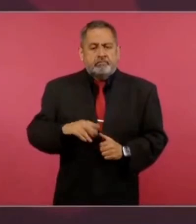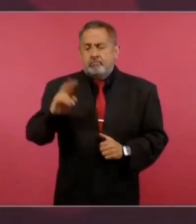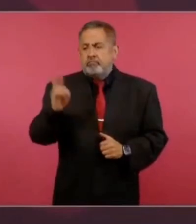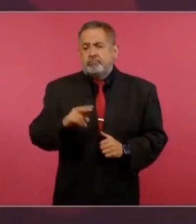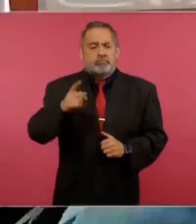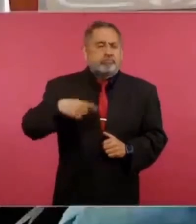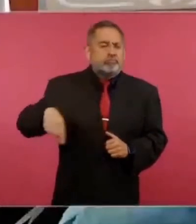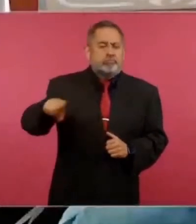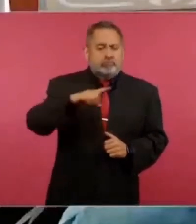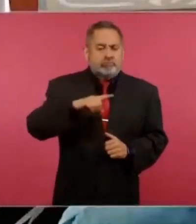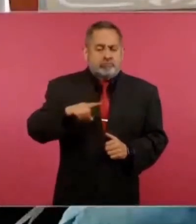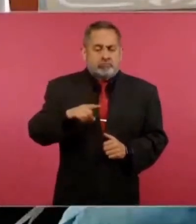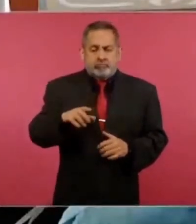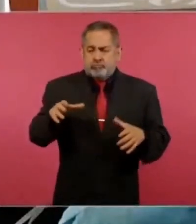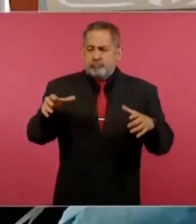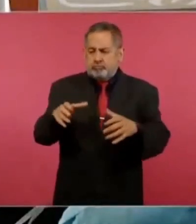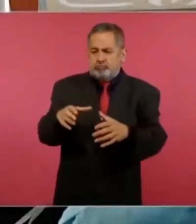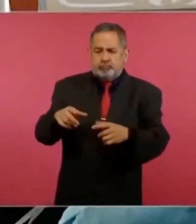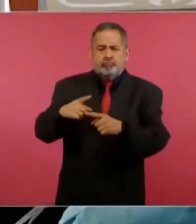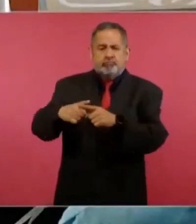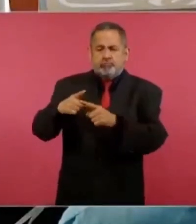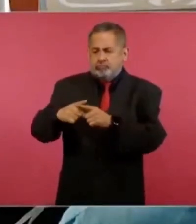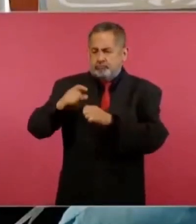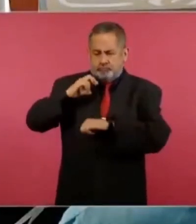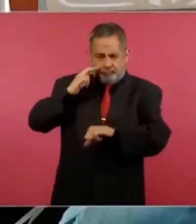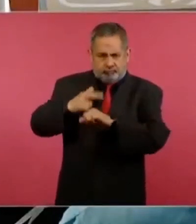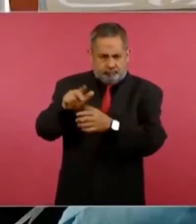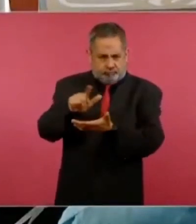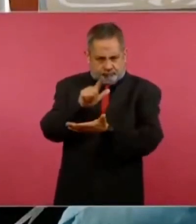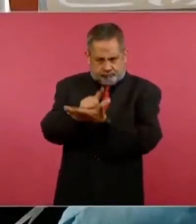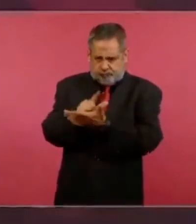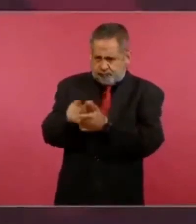realmente una corporación legal